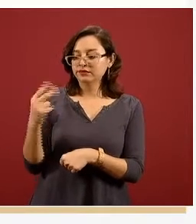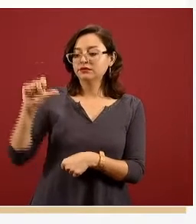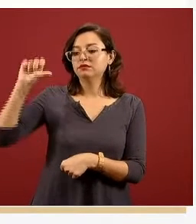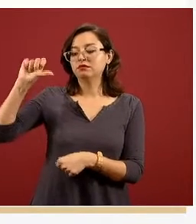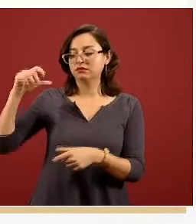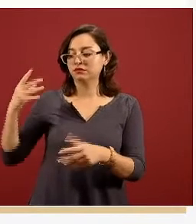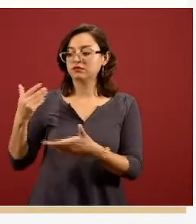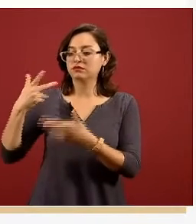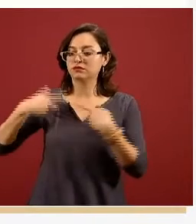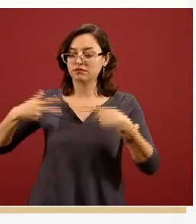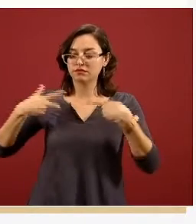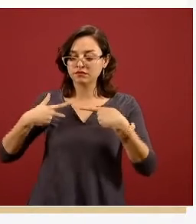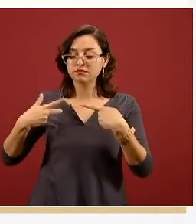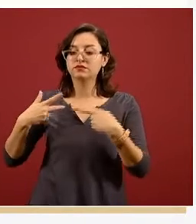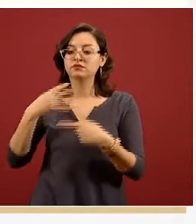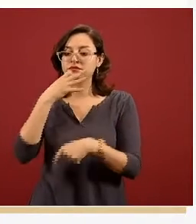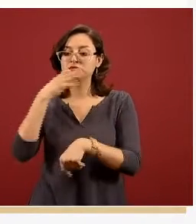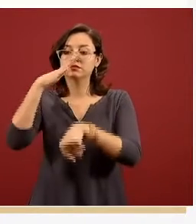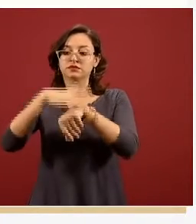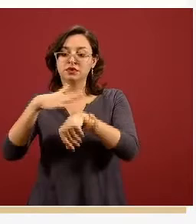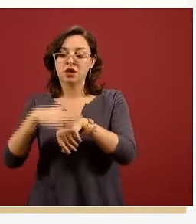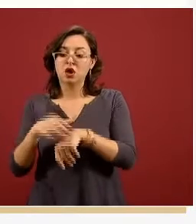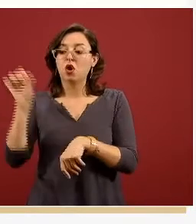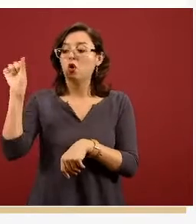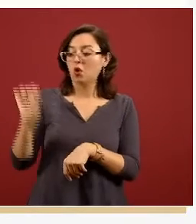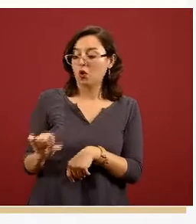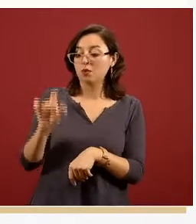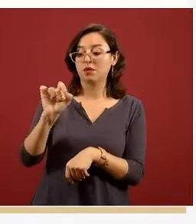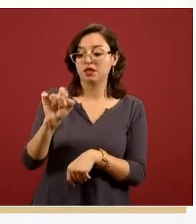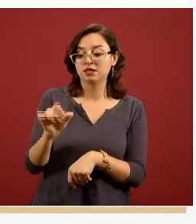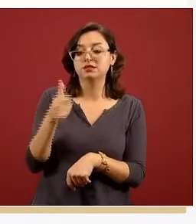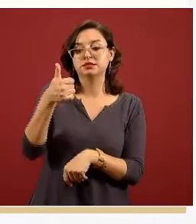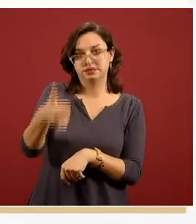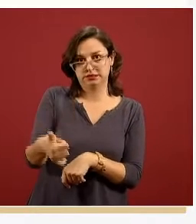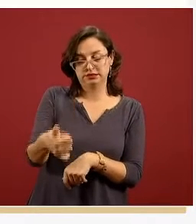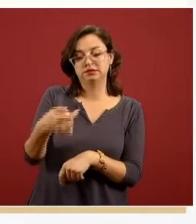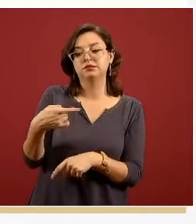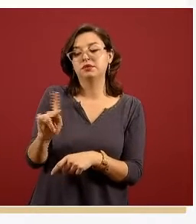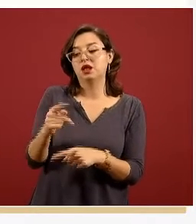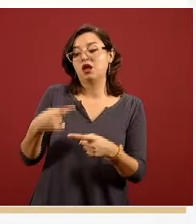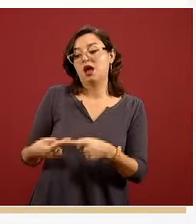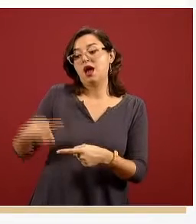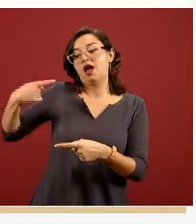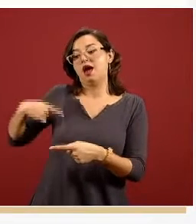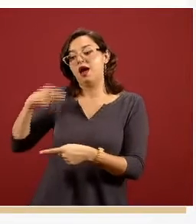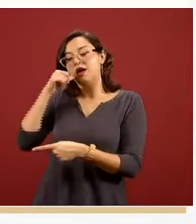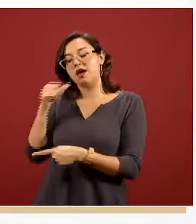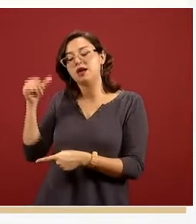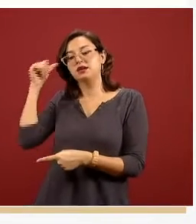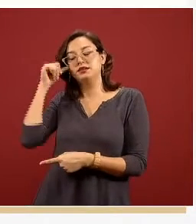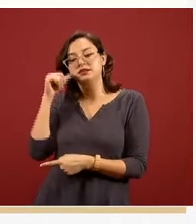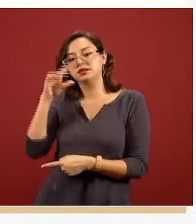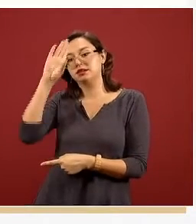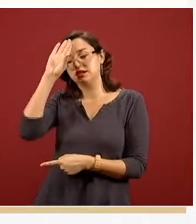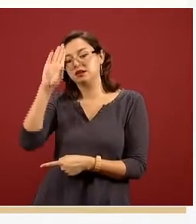26, entonces estamos dando el corte del día 25, esto es desde las 00 horas hasta las